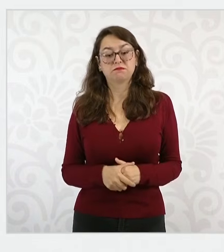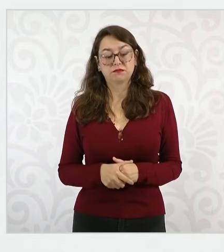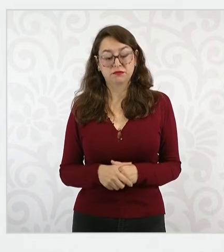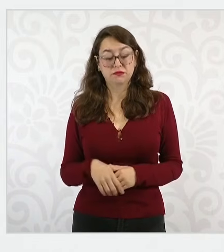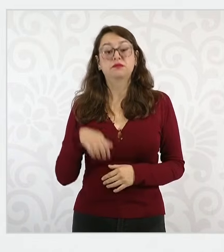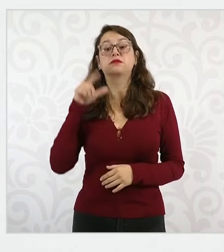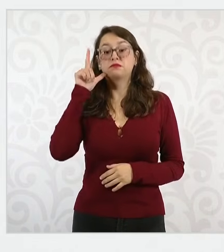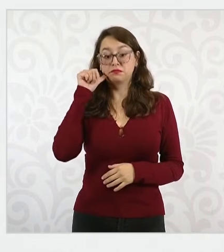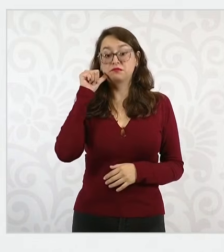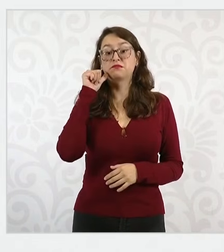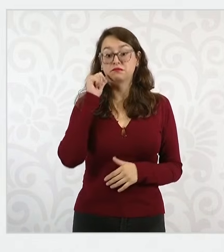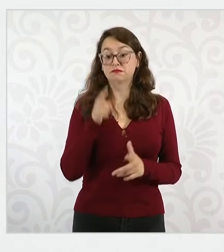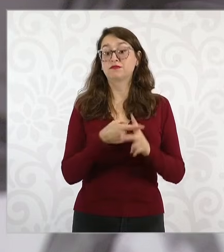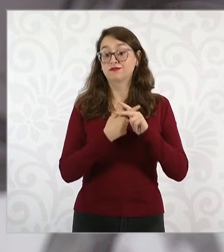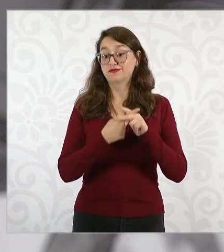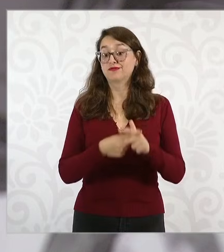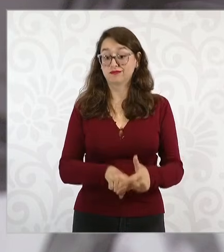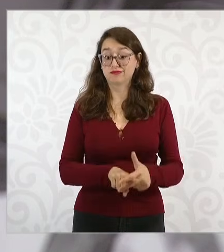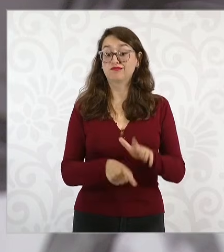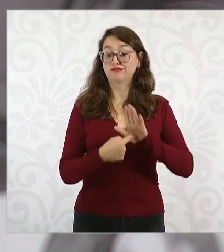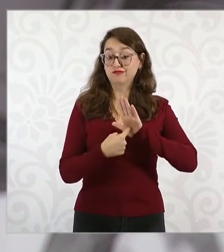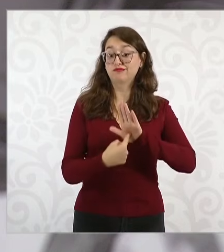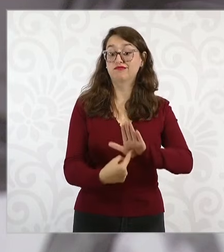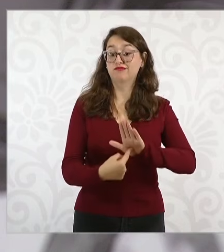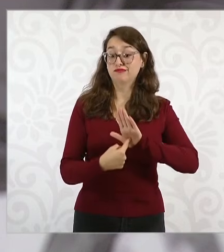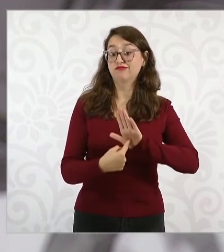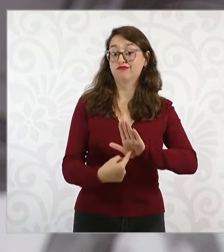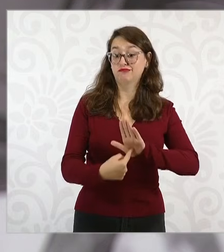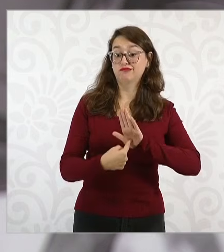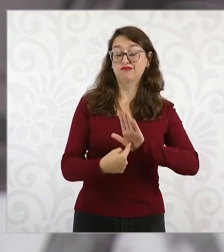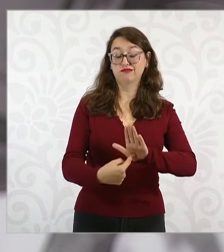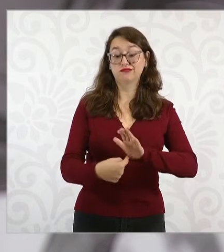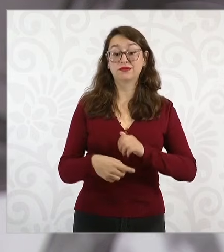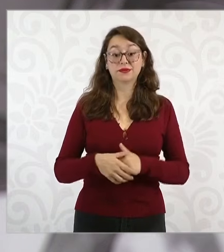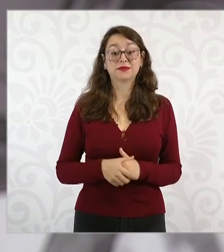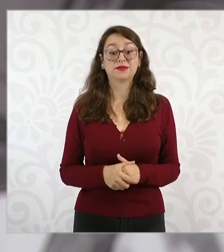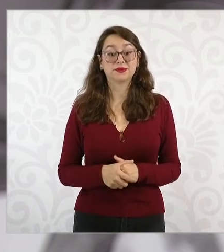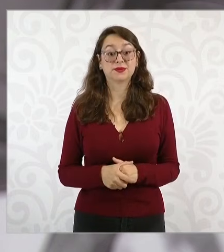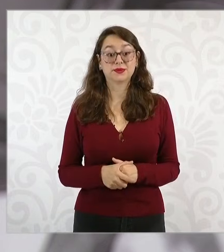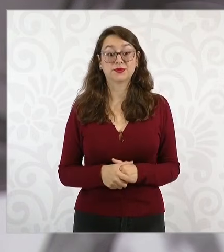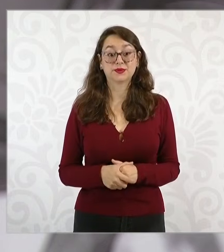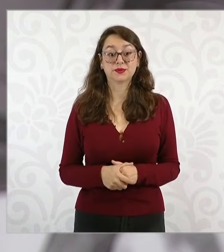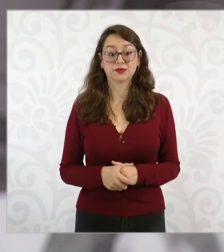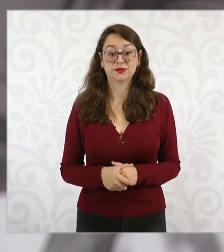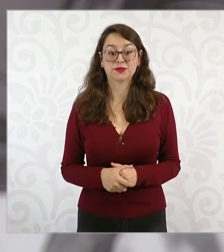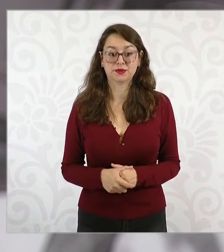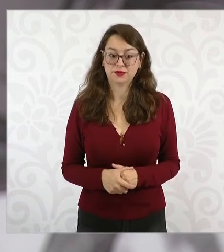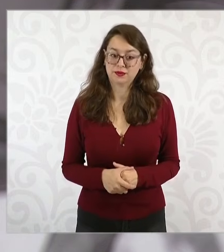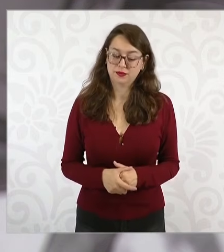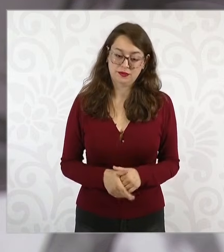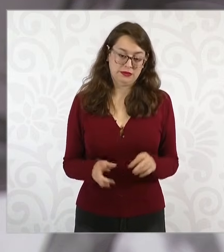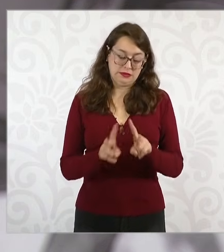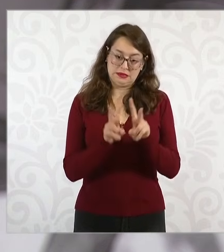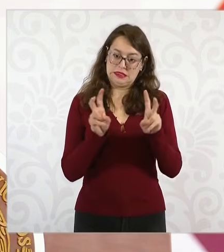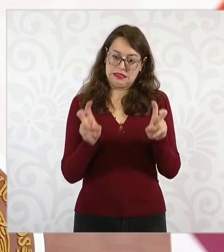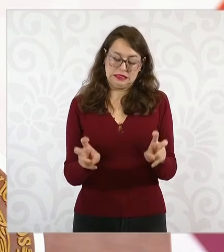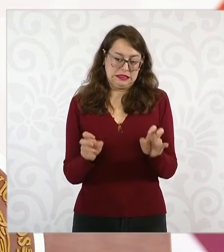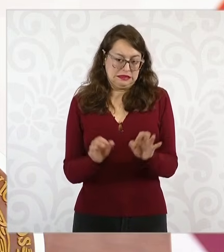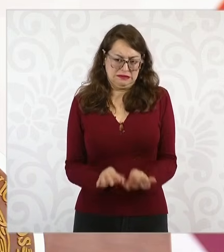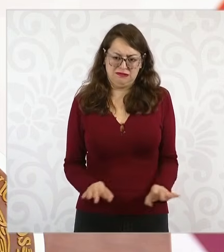Entonces, mañana vamos a iniciar con ese tema, por ser de relevancia